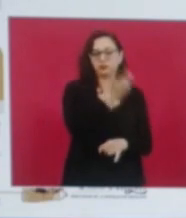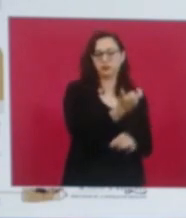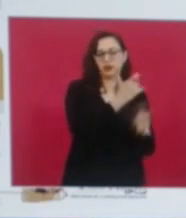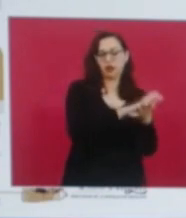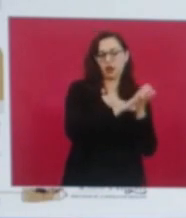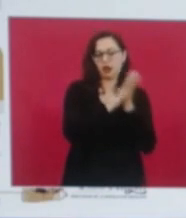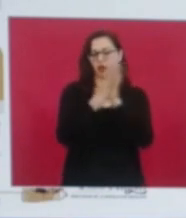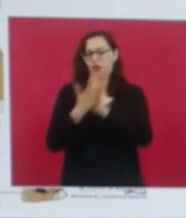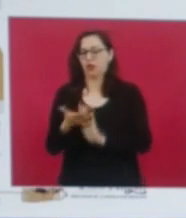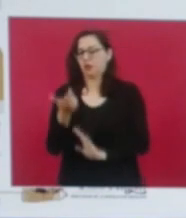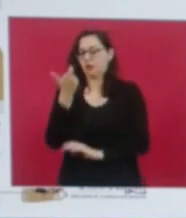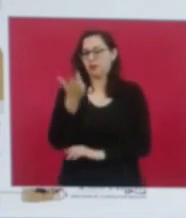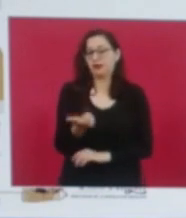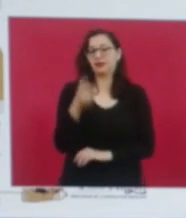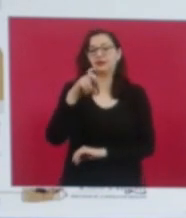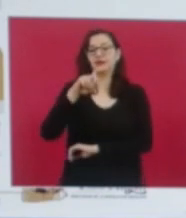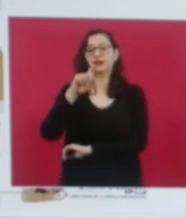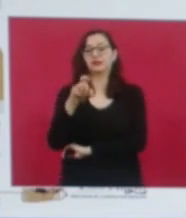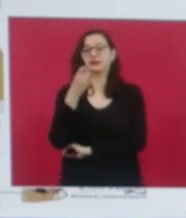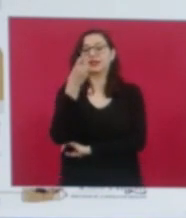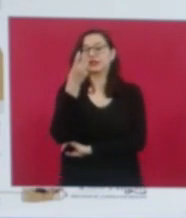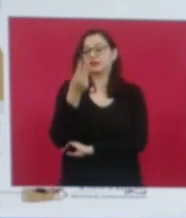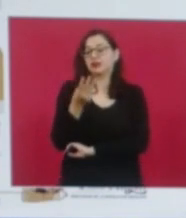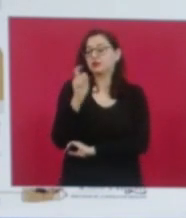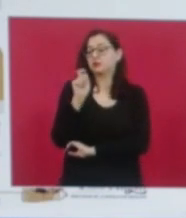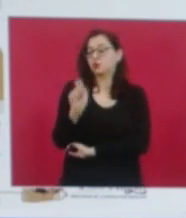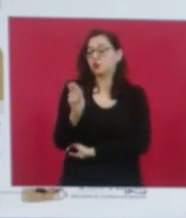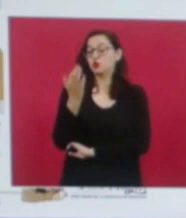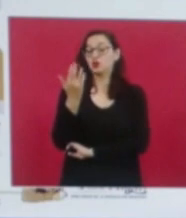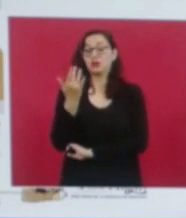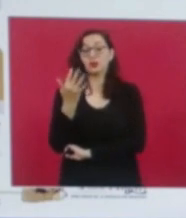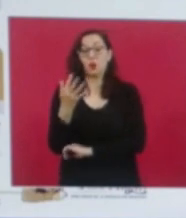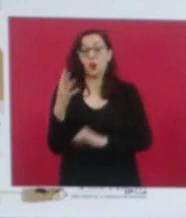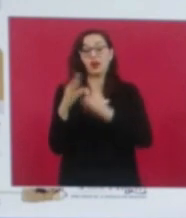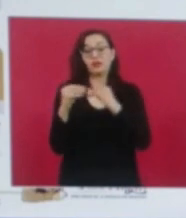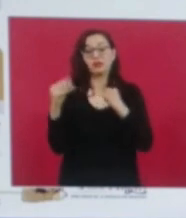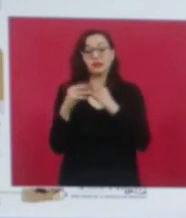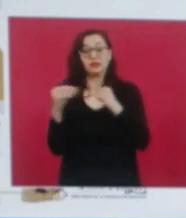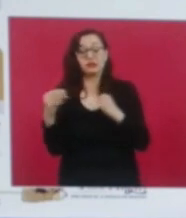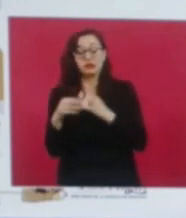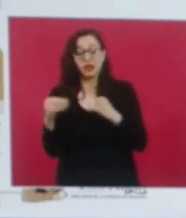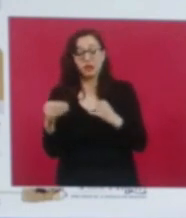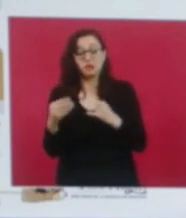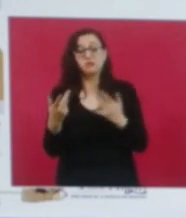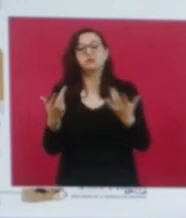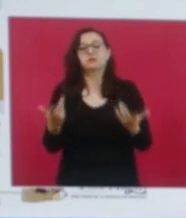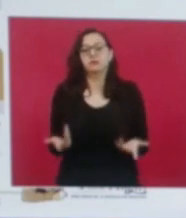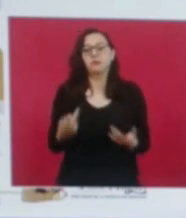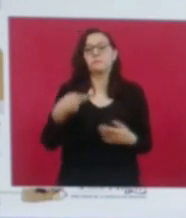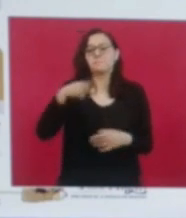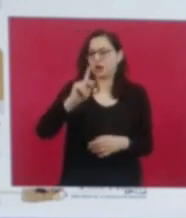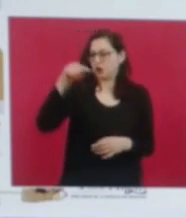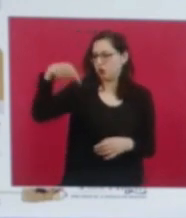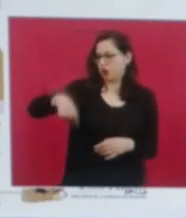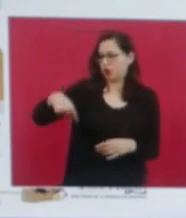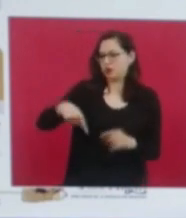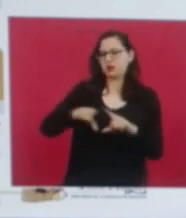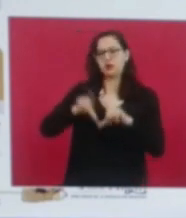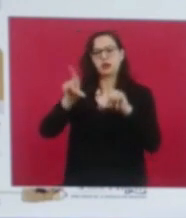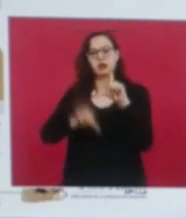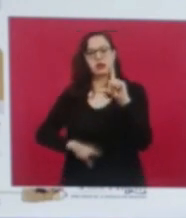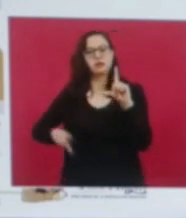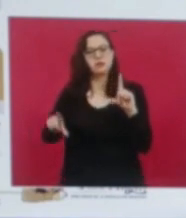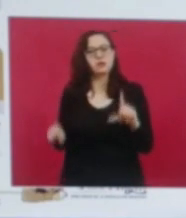gane nuestra voz o nuestros espacios los ocupe la derecha o la ultraderecha por eso el llamado